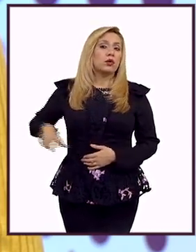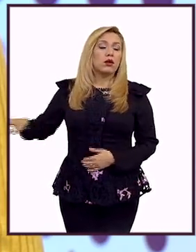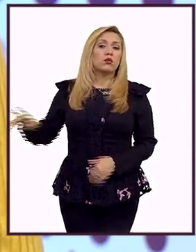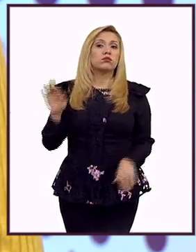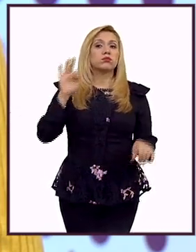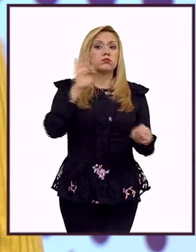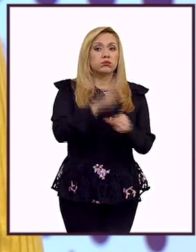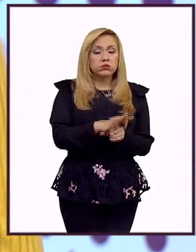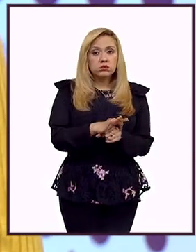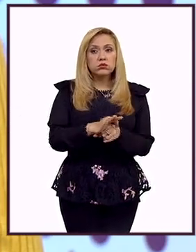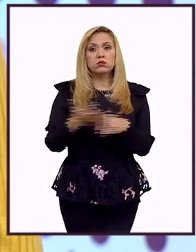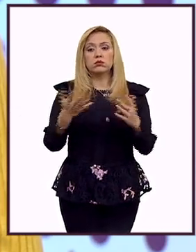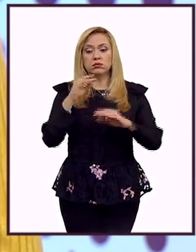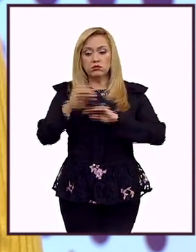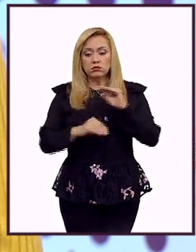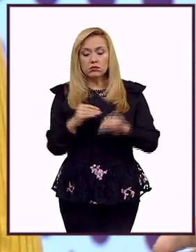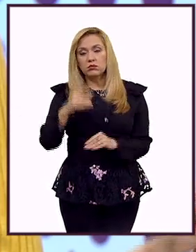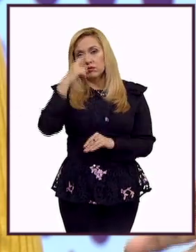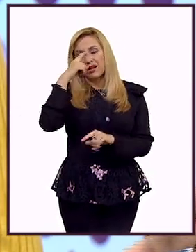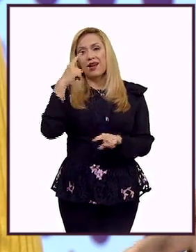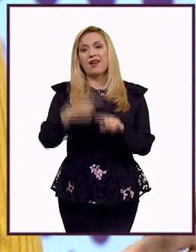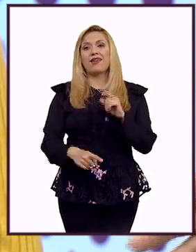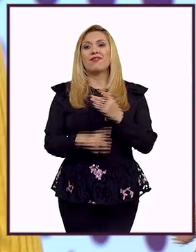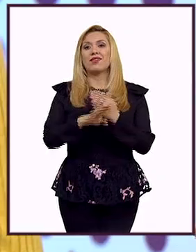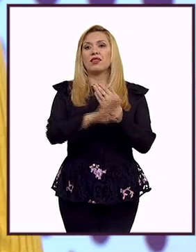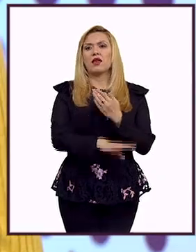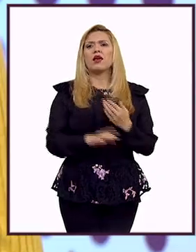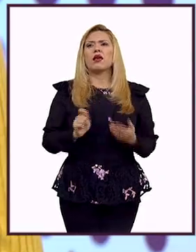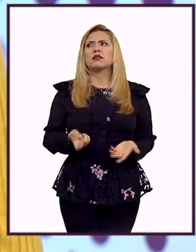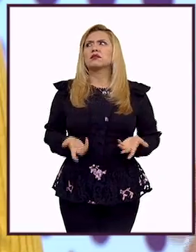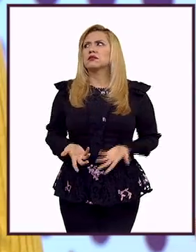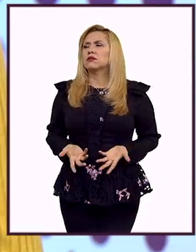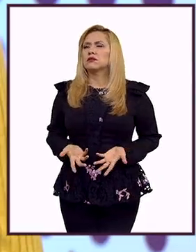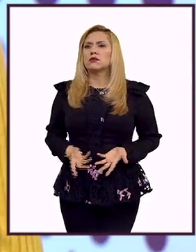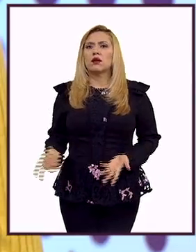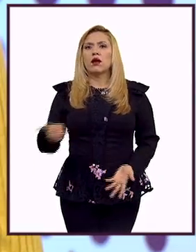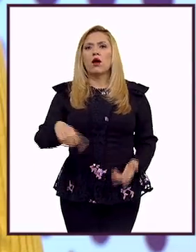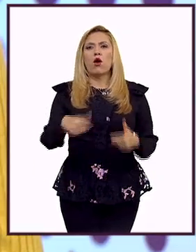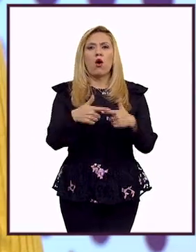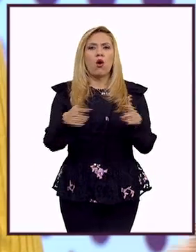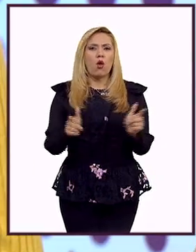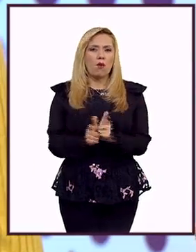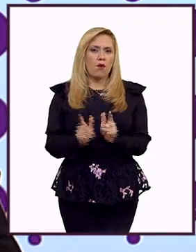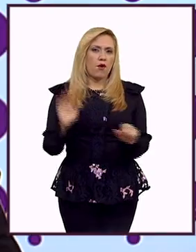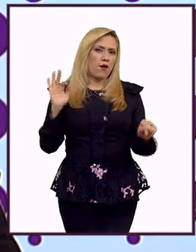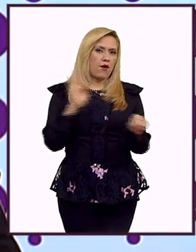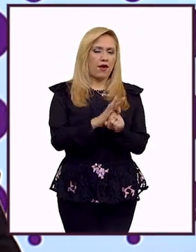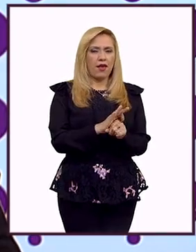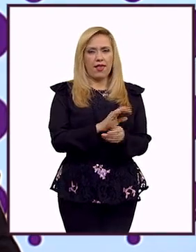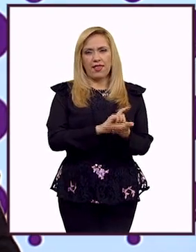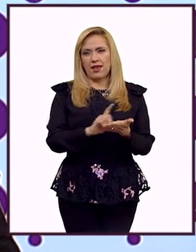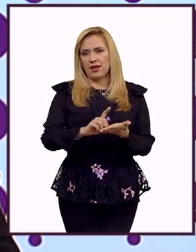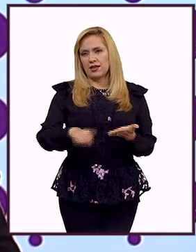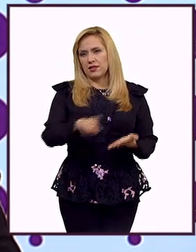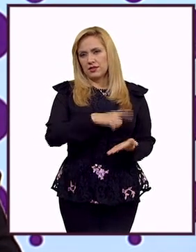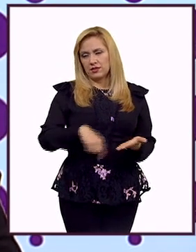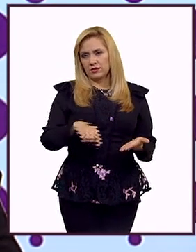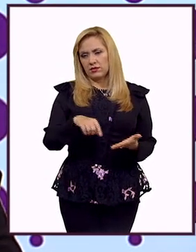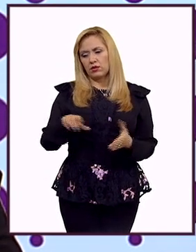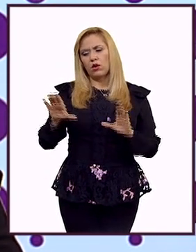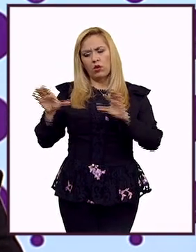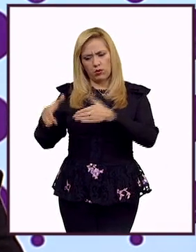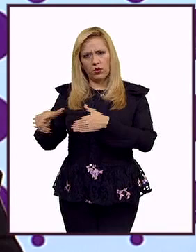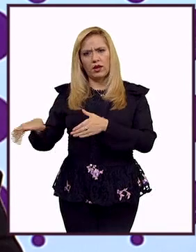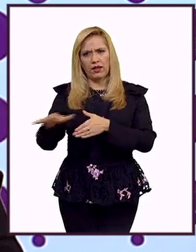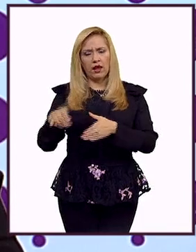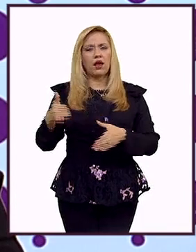de hacer medidas preventivas para evitar que los grupos de defensa de derechos de los campesinos, no solamente las propias comunidades, sino